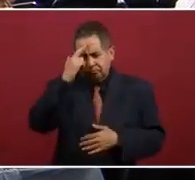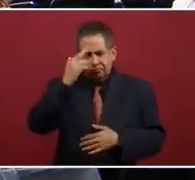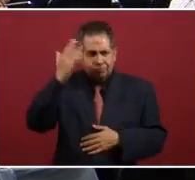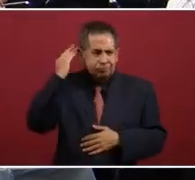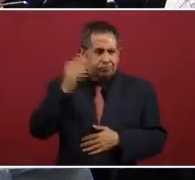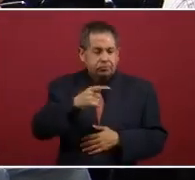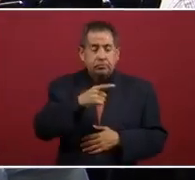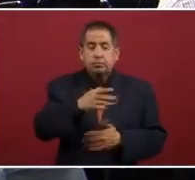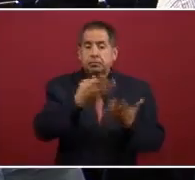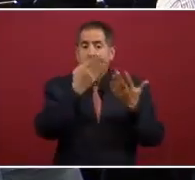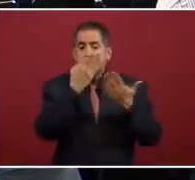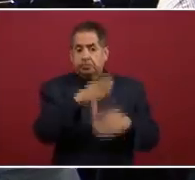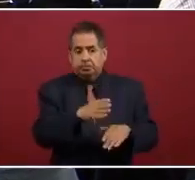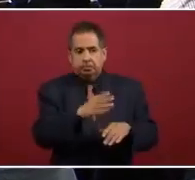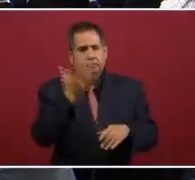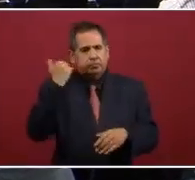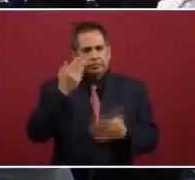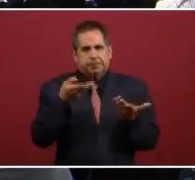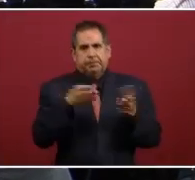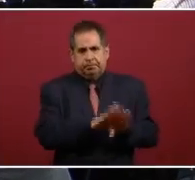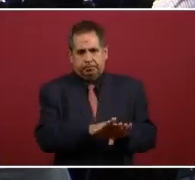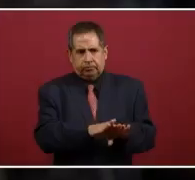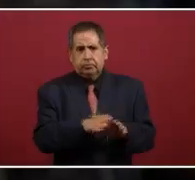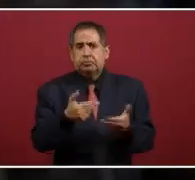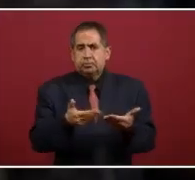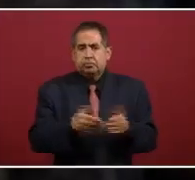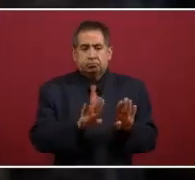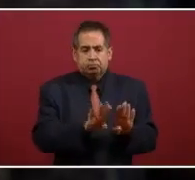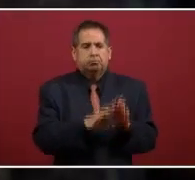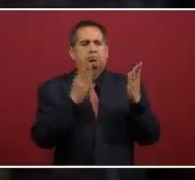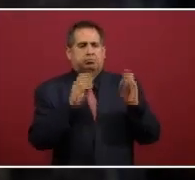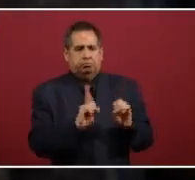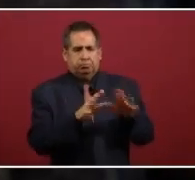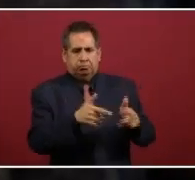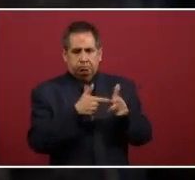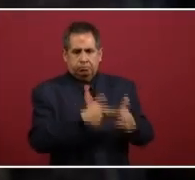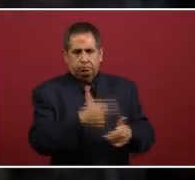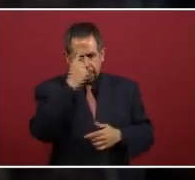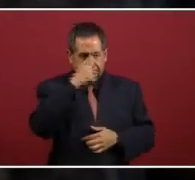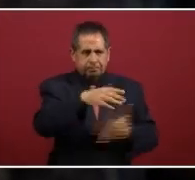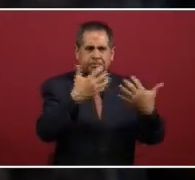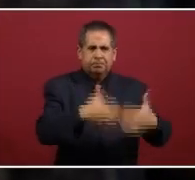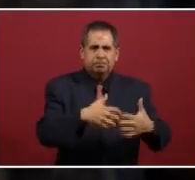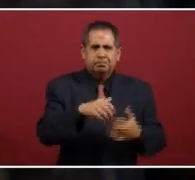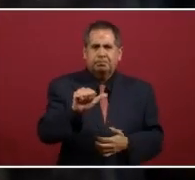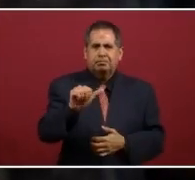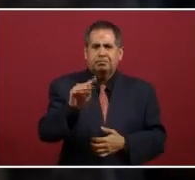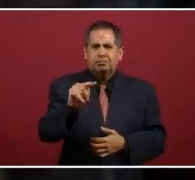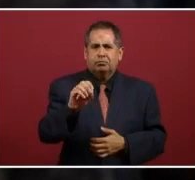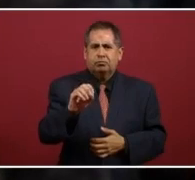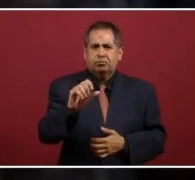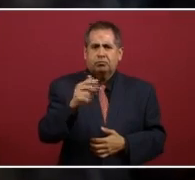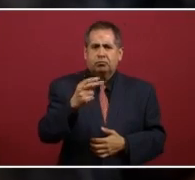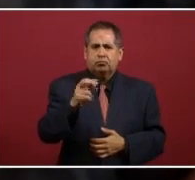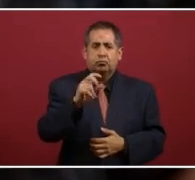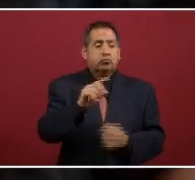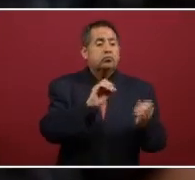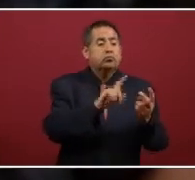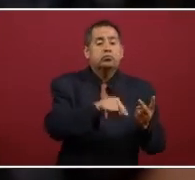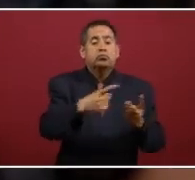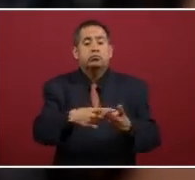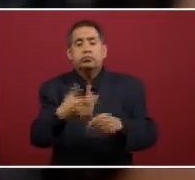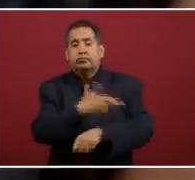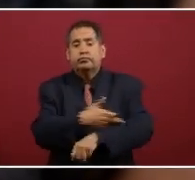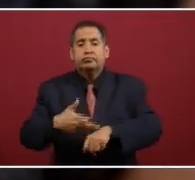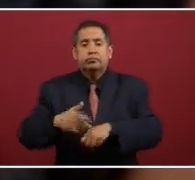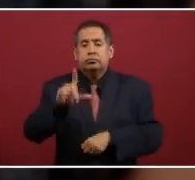las cuentas es nada más a la empresa de Altos Hornos o también a los familiares de Lozoya, porque dijo que